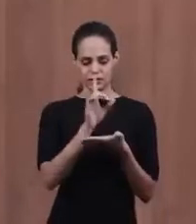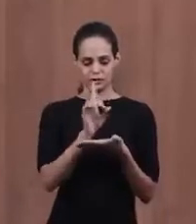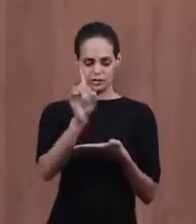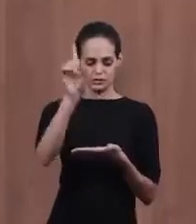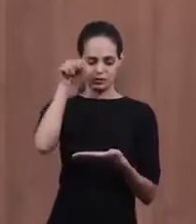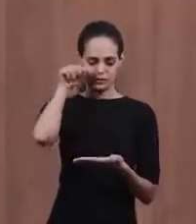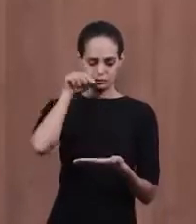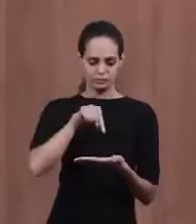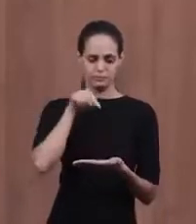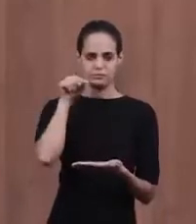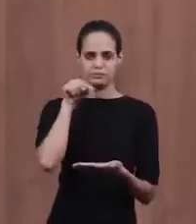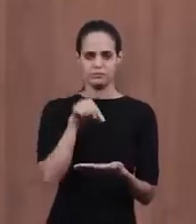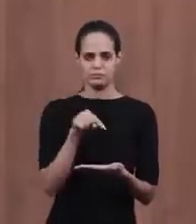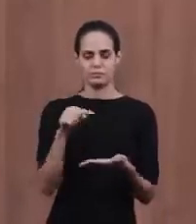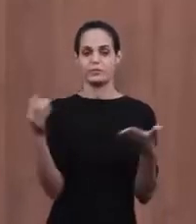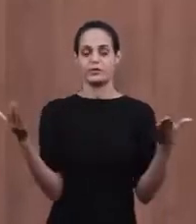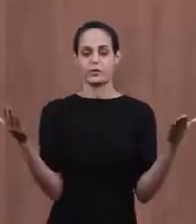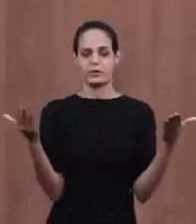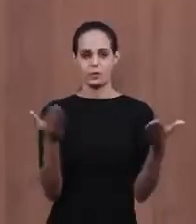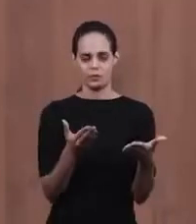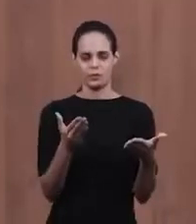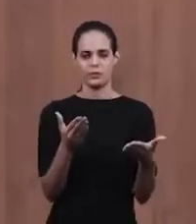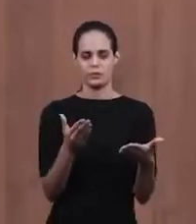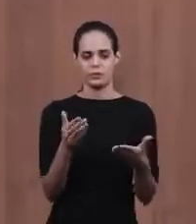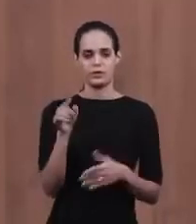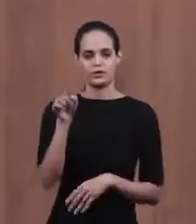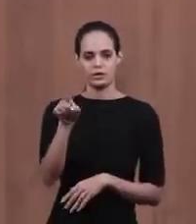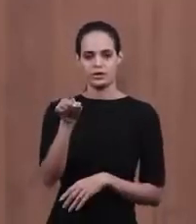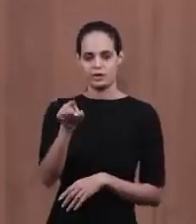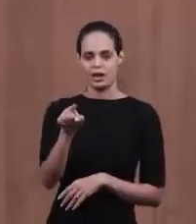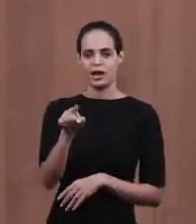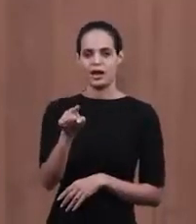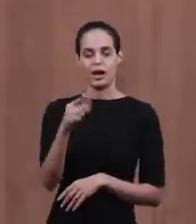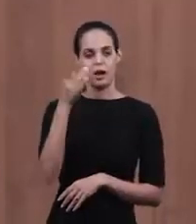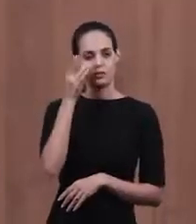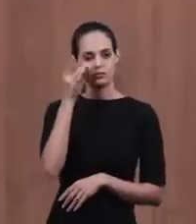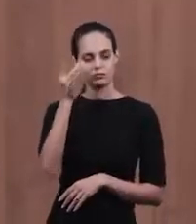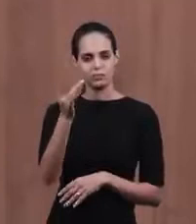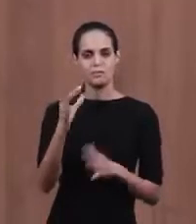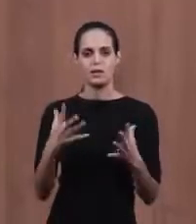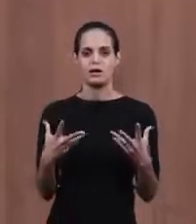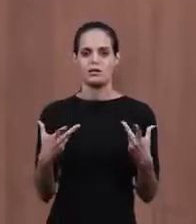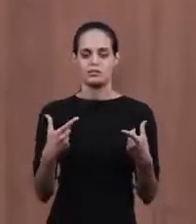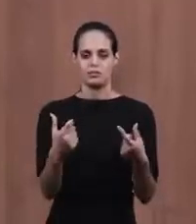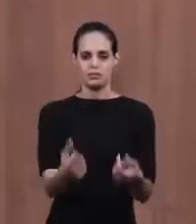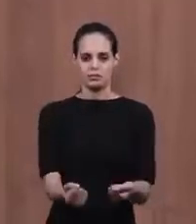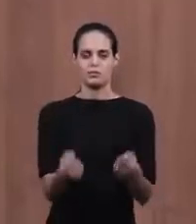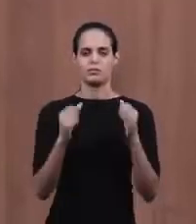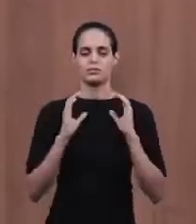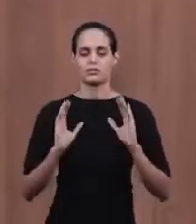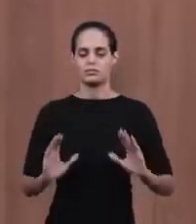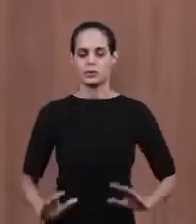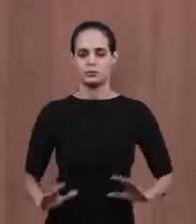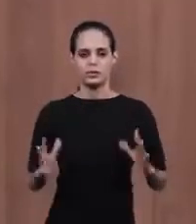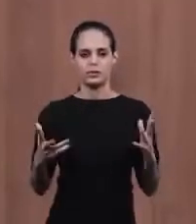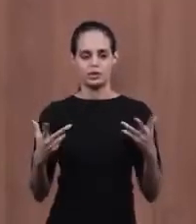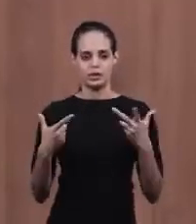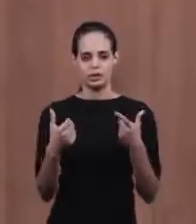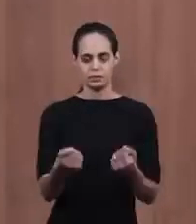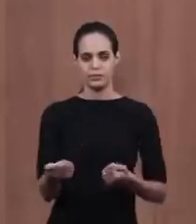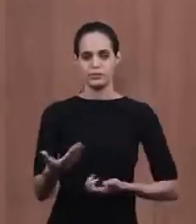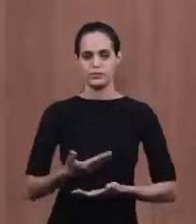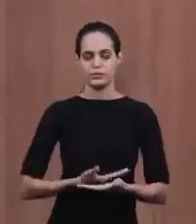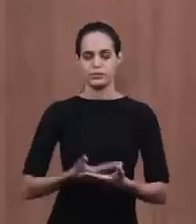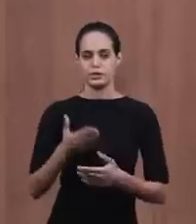Dios. Hoy vamos a ver un ejemplo maravilloso de los hermanos de Berea. ¿Y cuál es